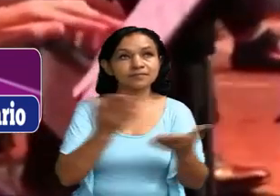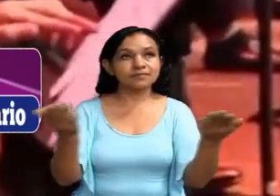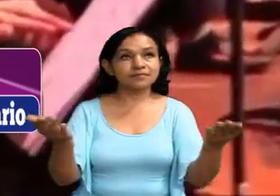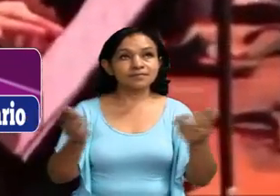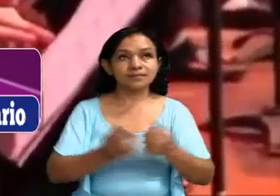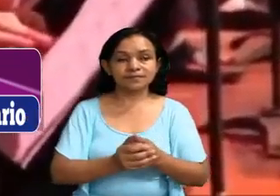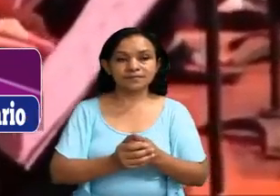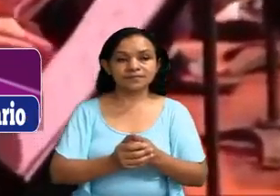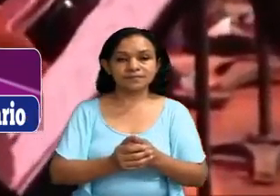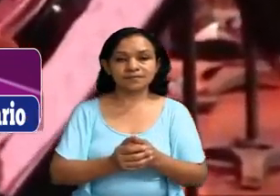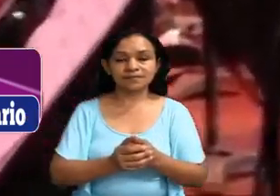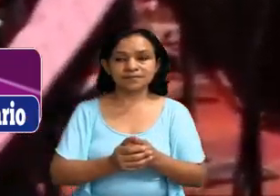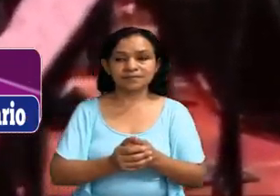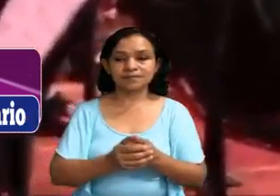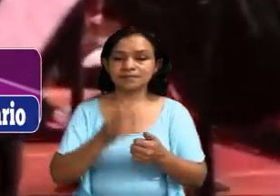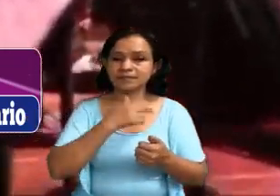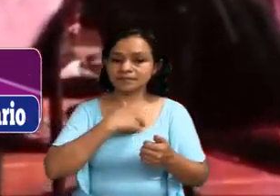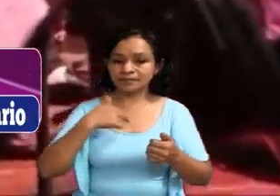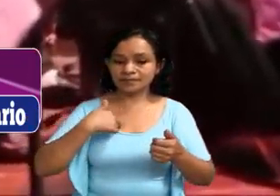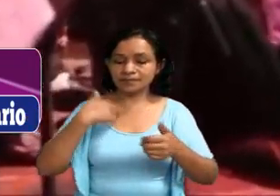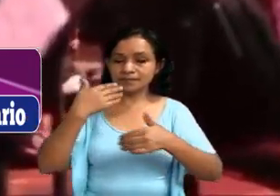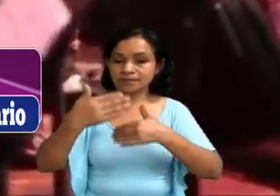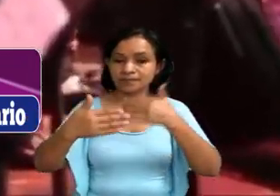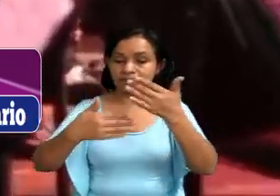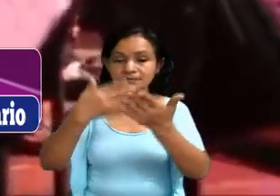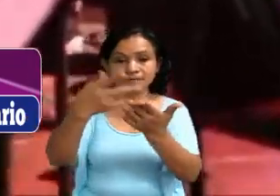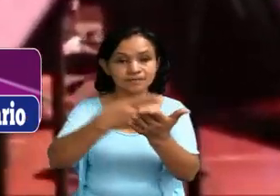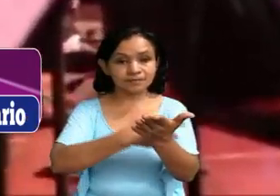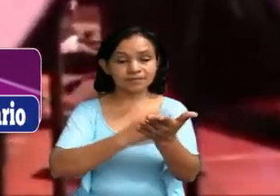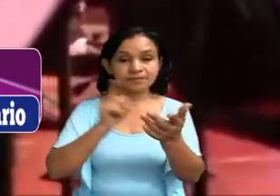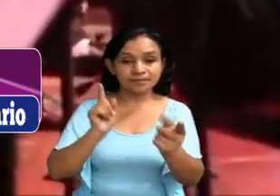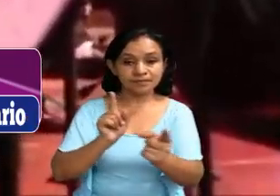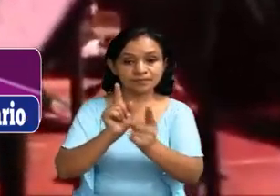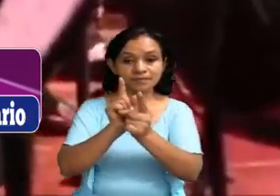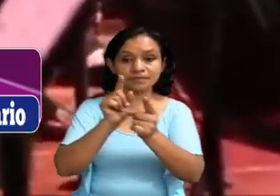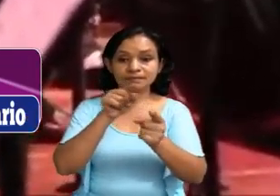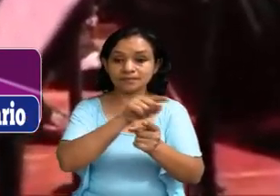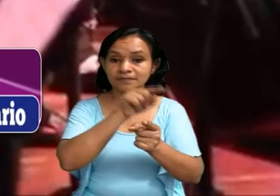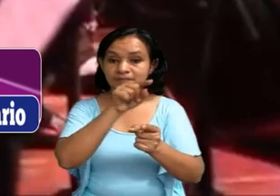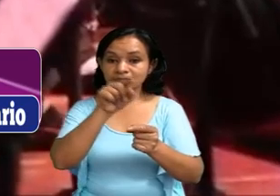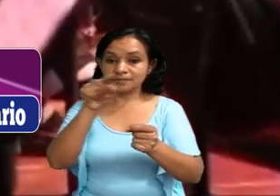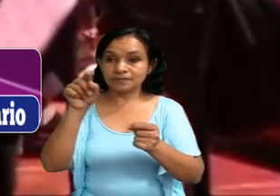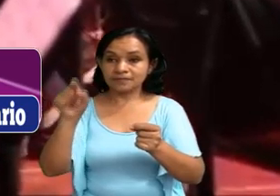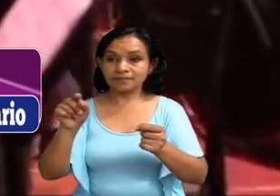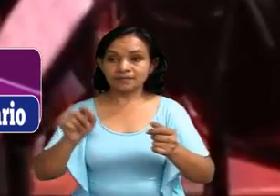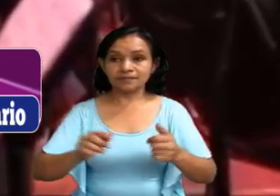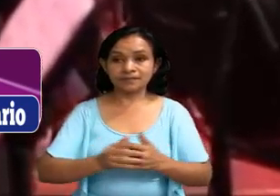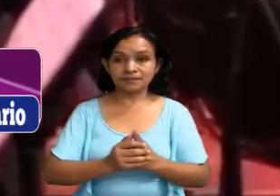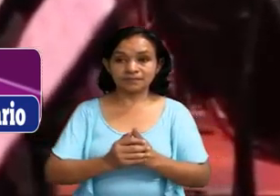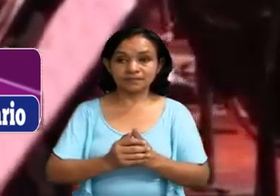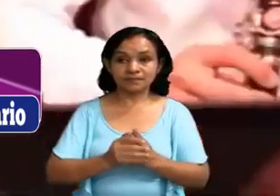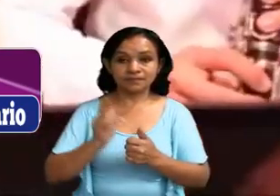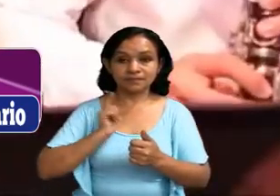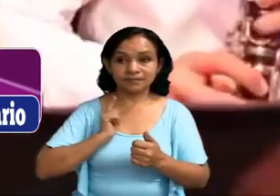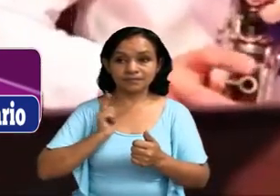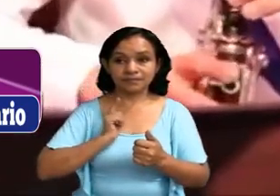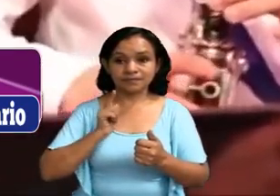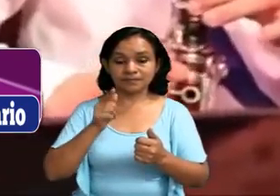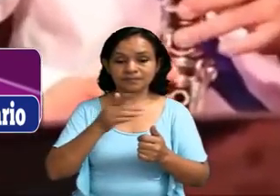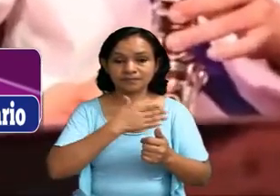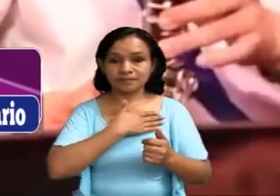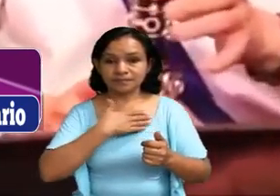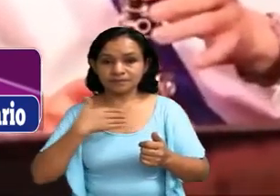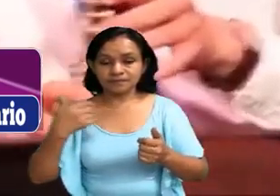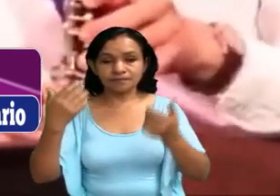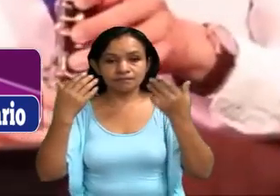Lógicamente, al avanzar el proyecto te vas encontrando con que tenemos que mejorar cosas,